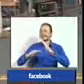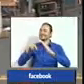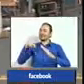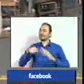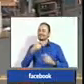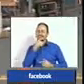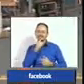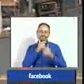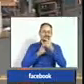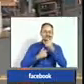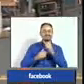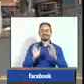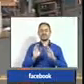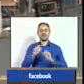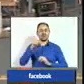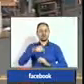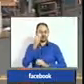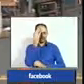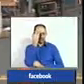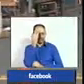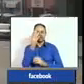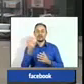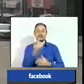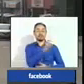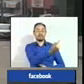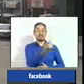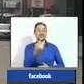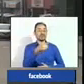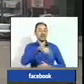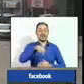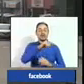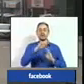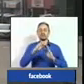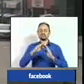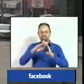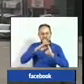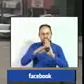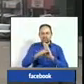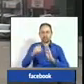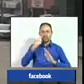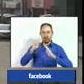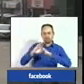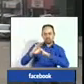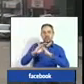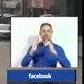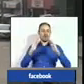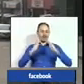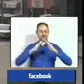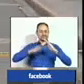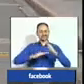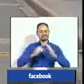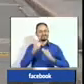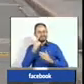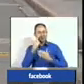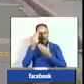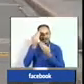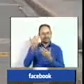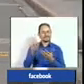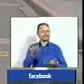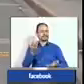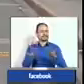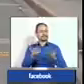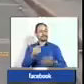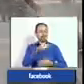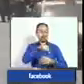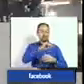incierto. Lo que más preocupa es que la población cumpla con las medidas de bioseguridad y cuarentena voluntaria para no contagiarse del